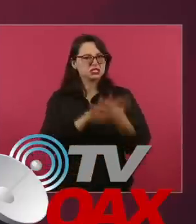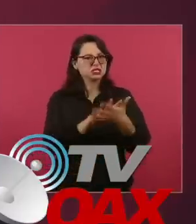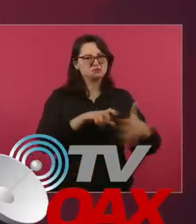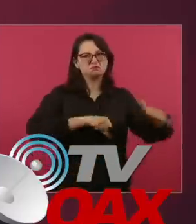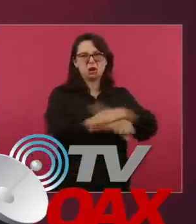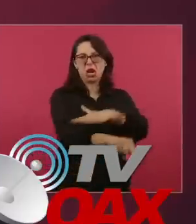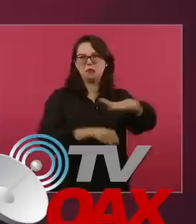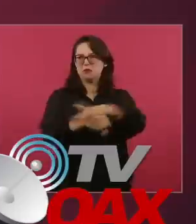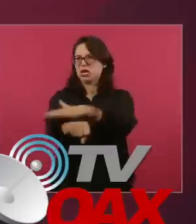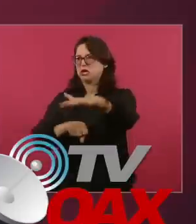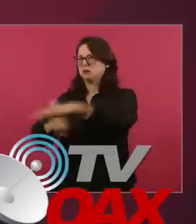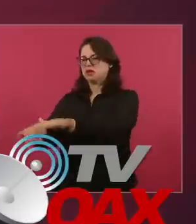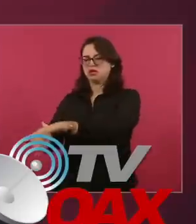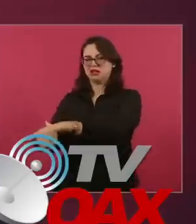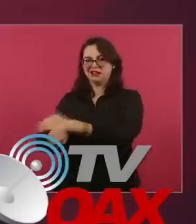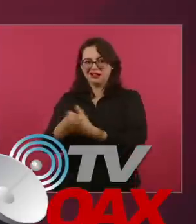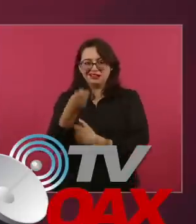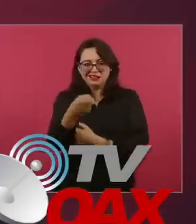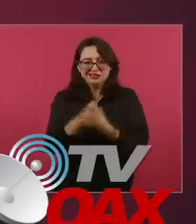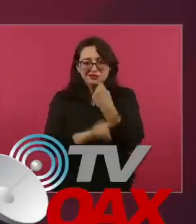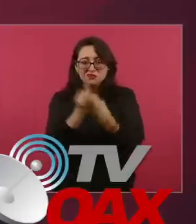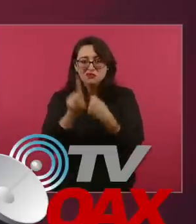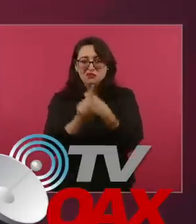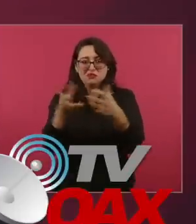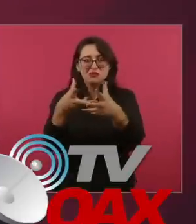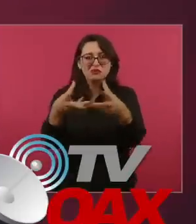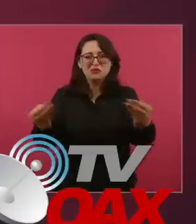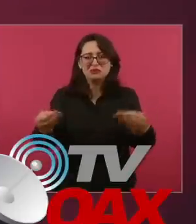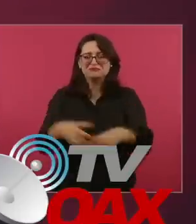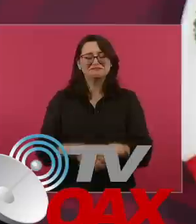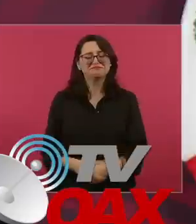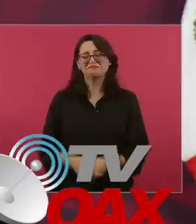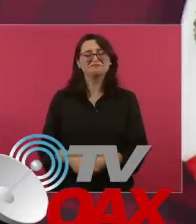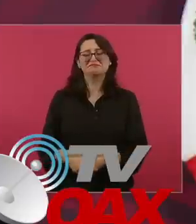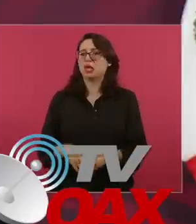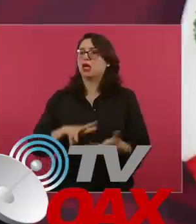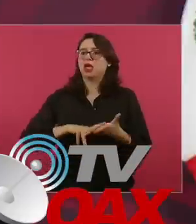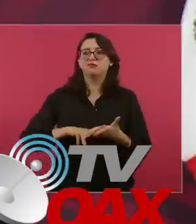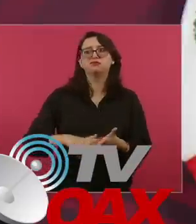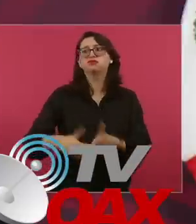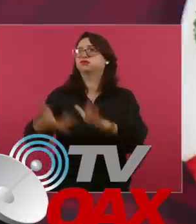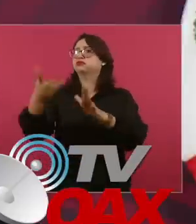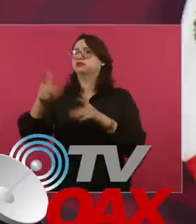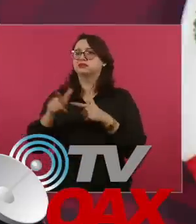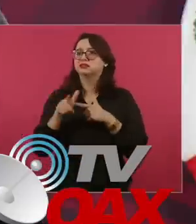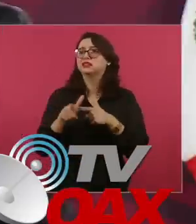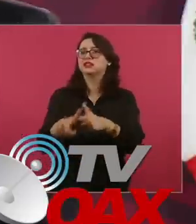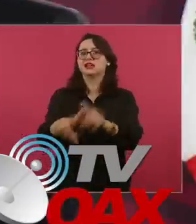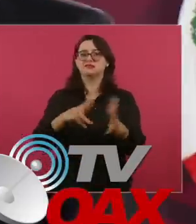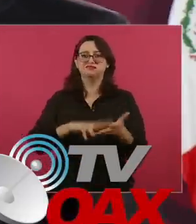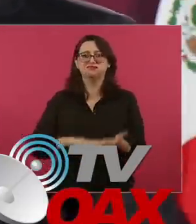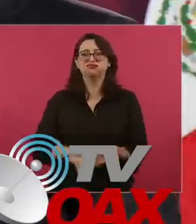cárceles. No, eso no funciona. Como lo